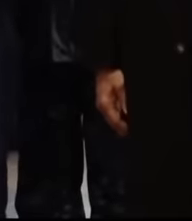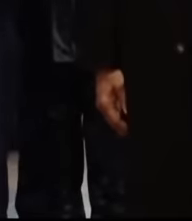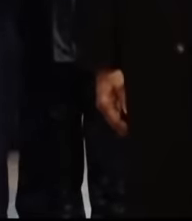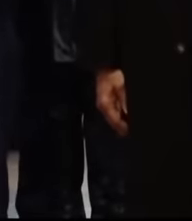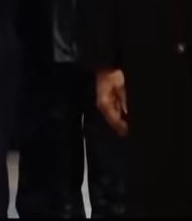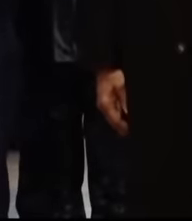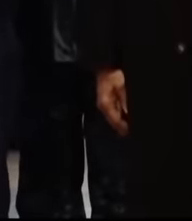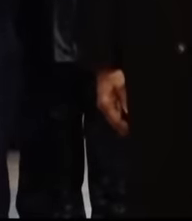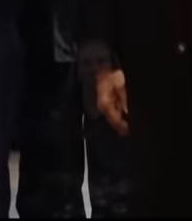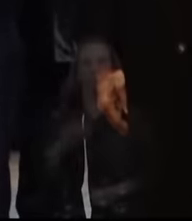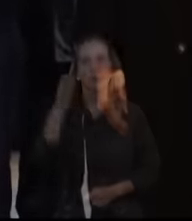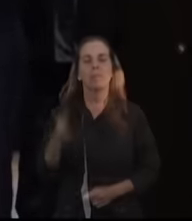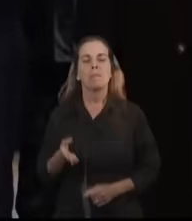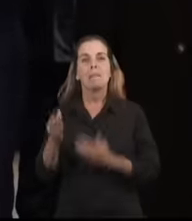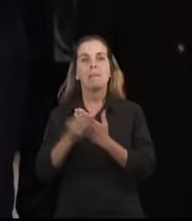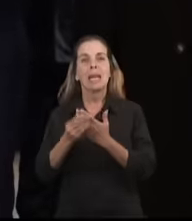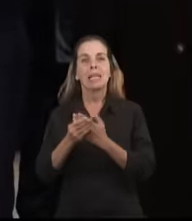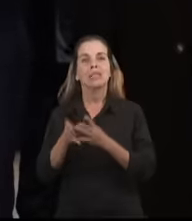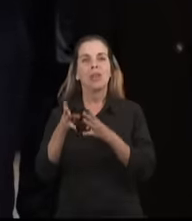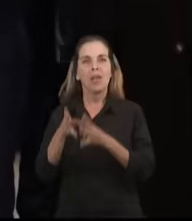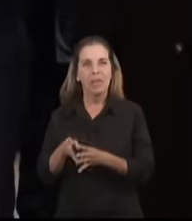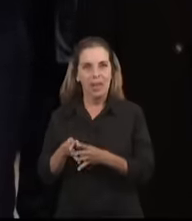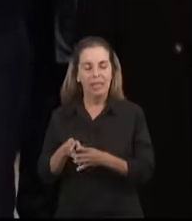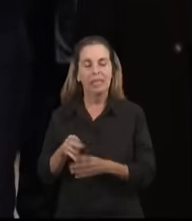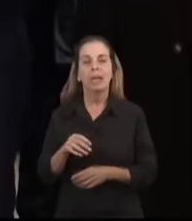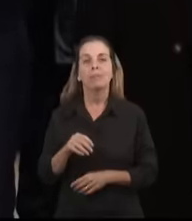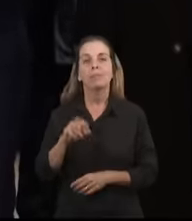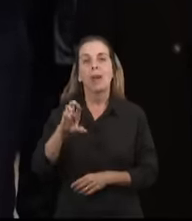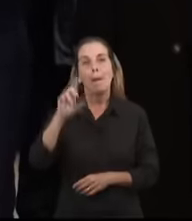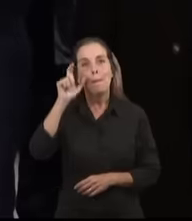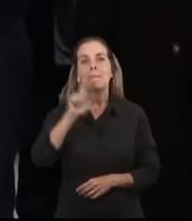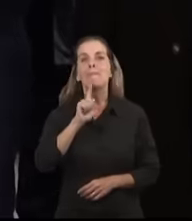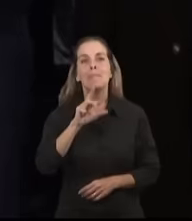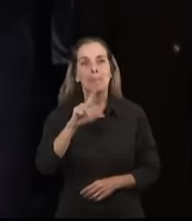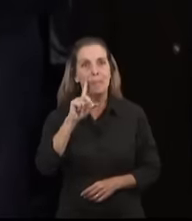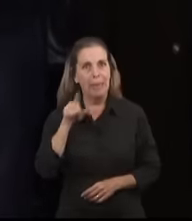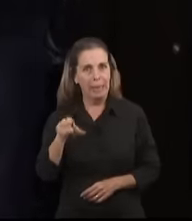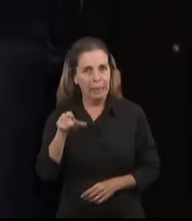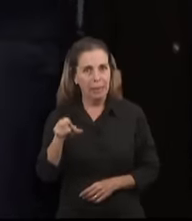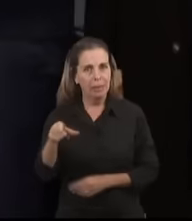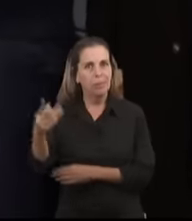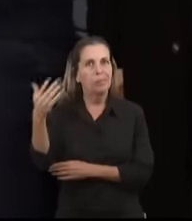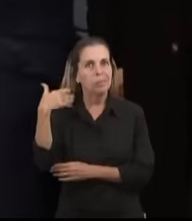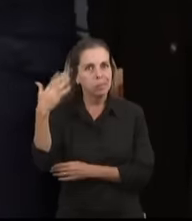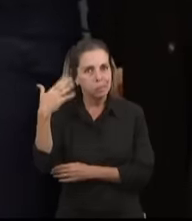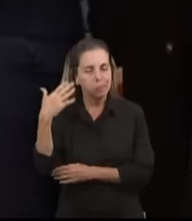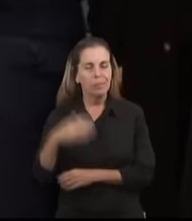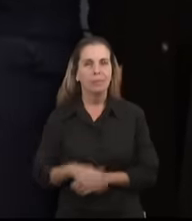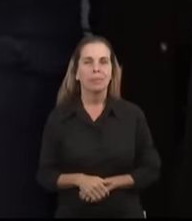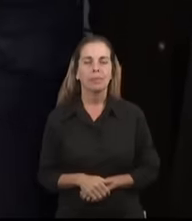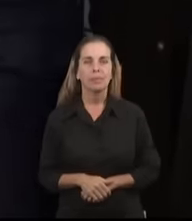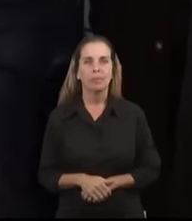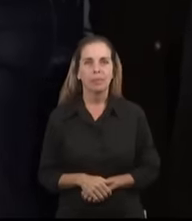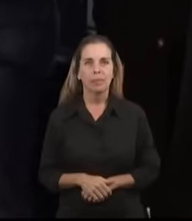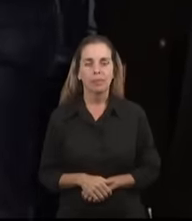El señor ministro de Defensa, doctor Luis Alfonso Petri, pronunciará palabras alusivas.